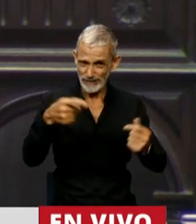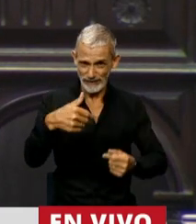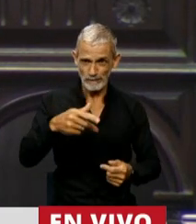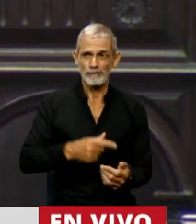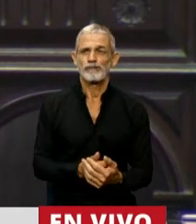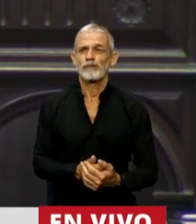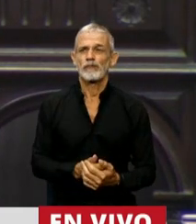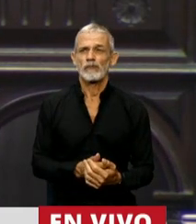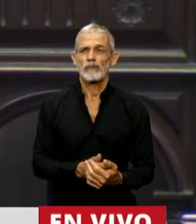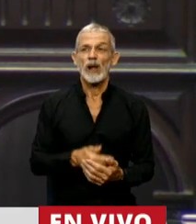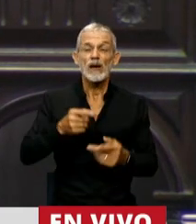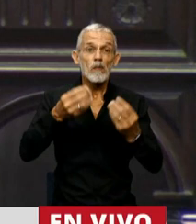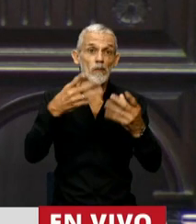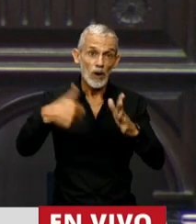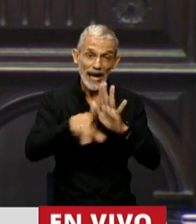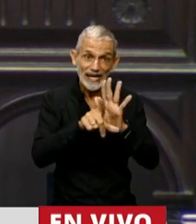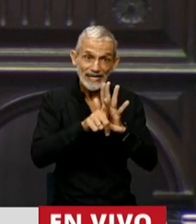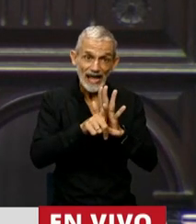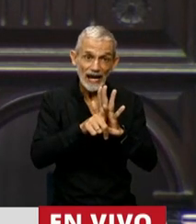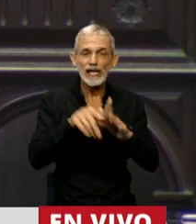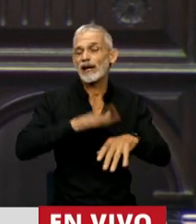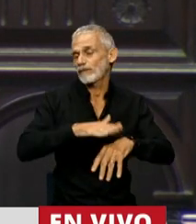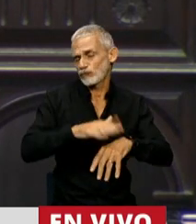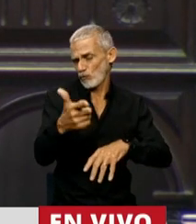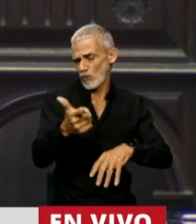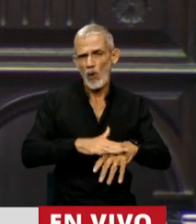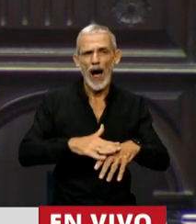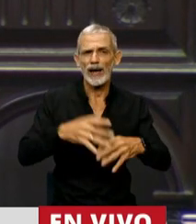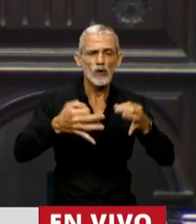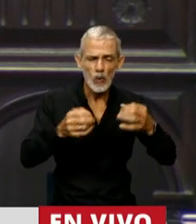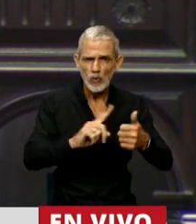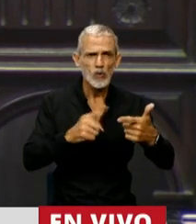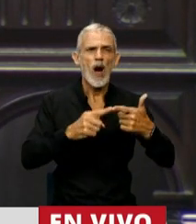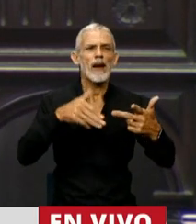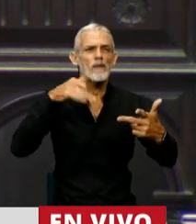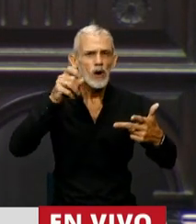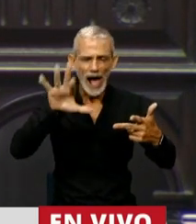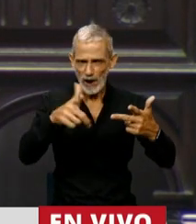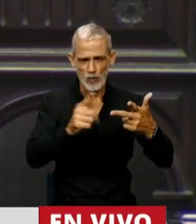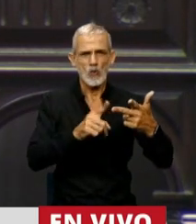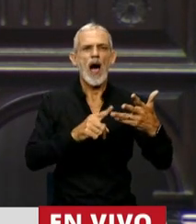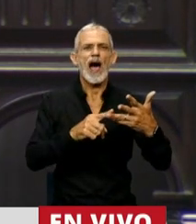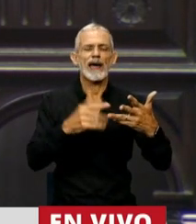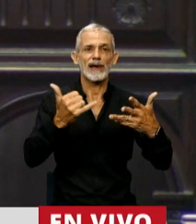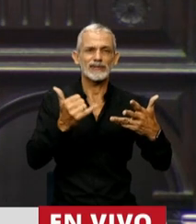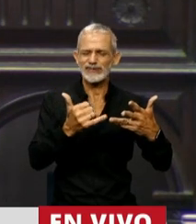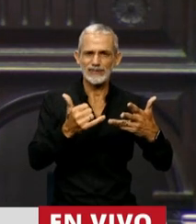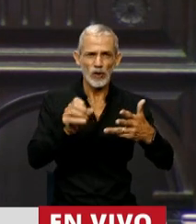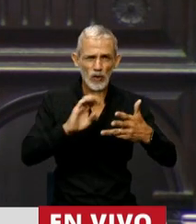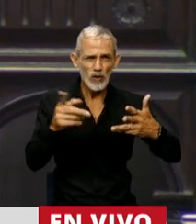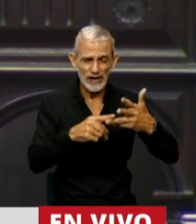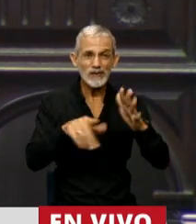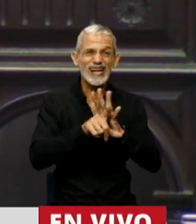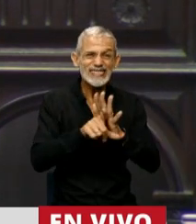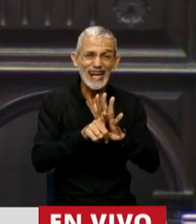presidente, porque esta ley es irresponsable, es injusta, es inmoral, es de un enorme cinismo, esta ley